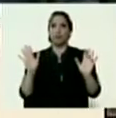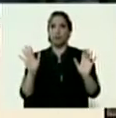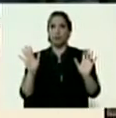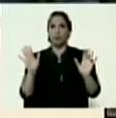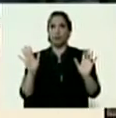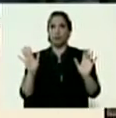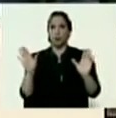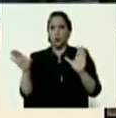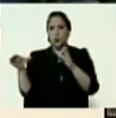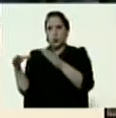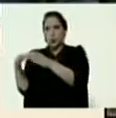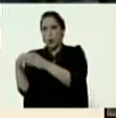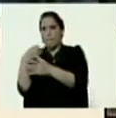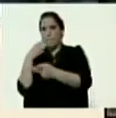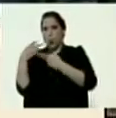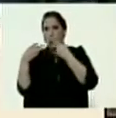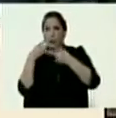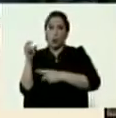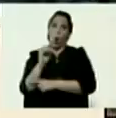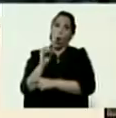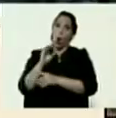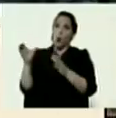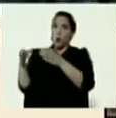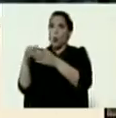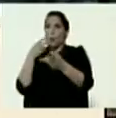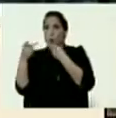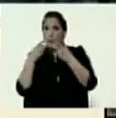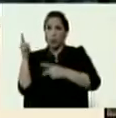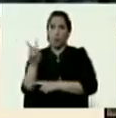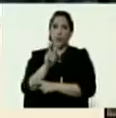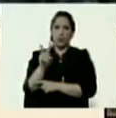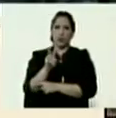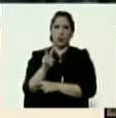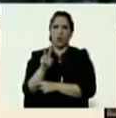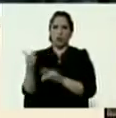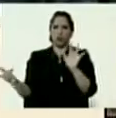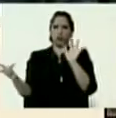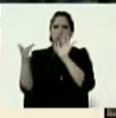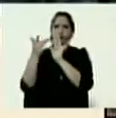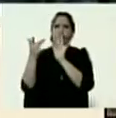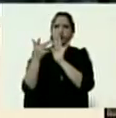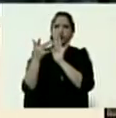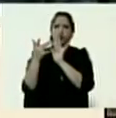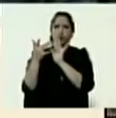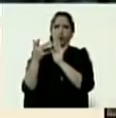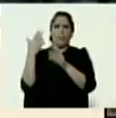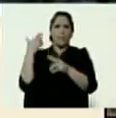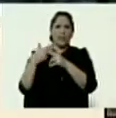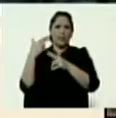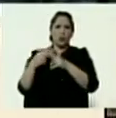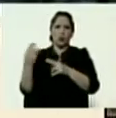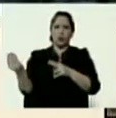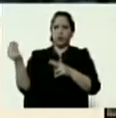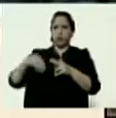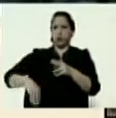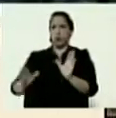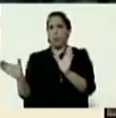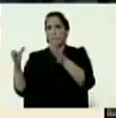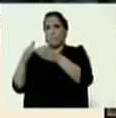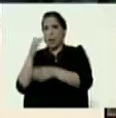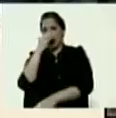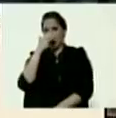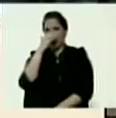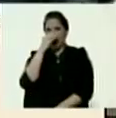una organización política o un grupo político venezolano se asocie con una de las más peligrosas bandas criminales de